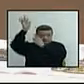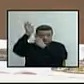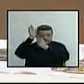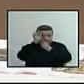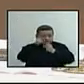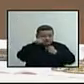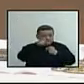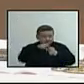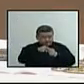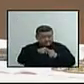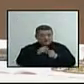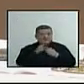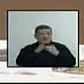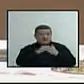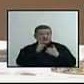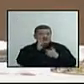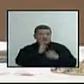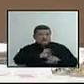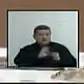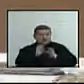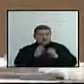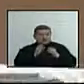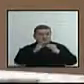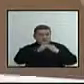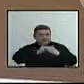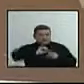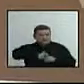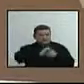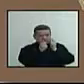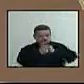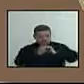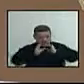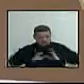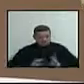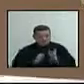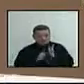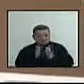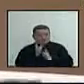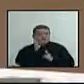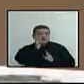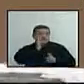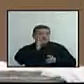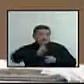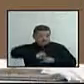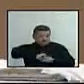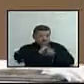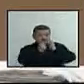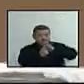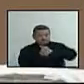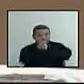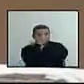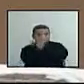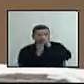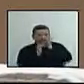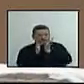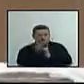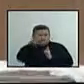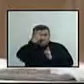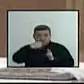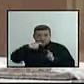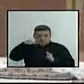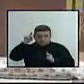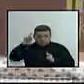ti, de manera que se conviertan en el cuerpo y la sangre de Jesucristo, Hijo tuyo y Señor